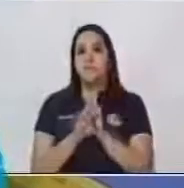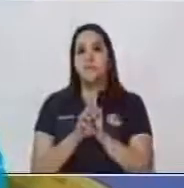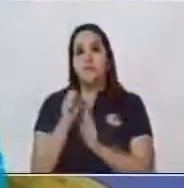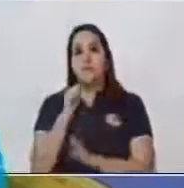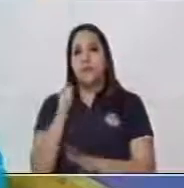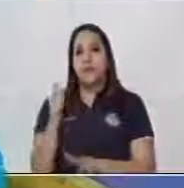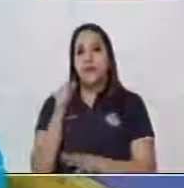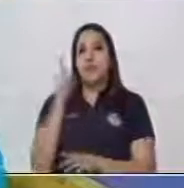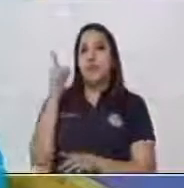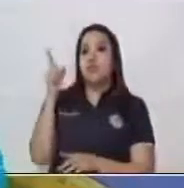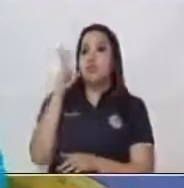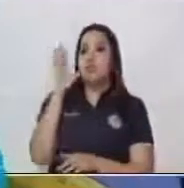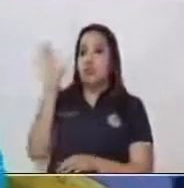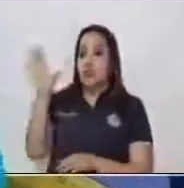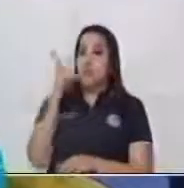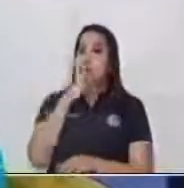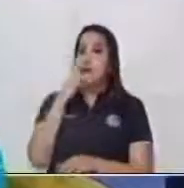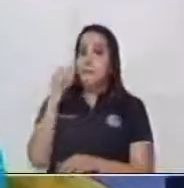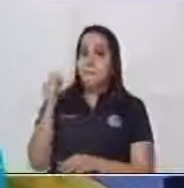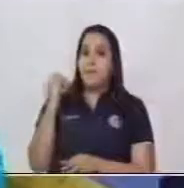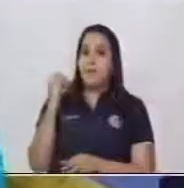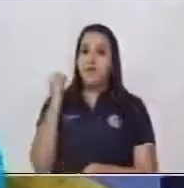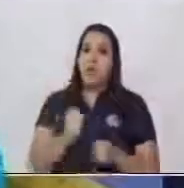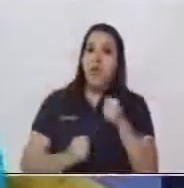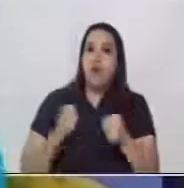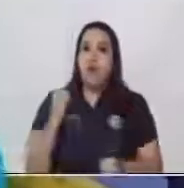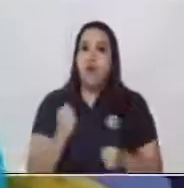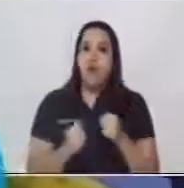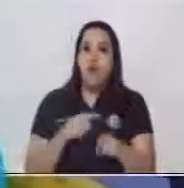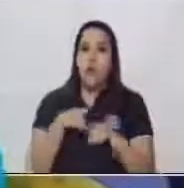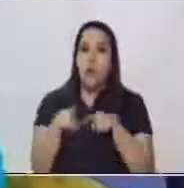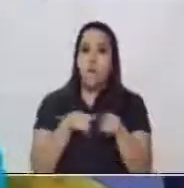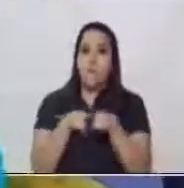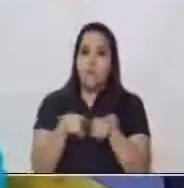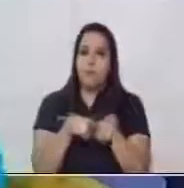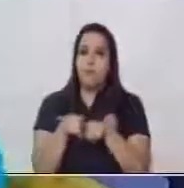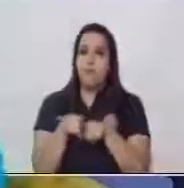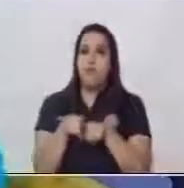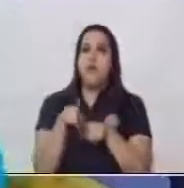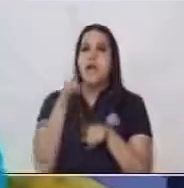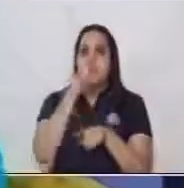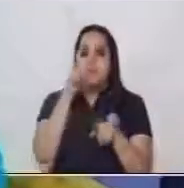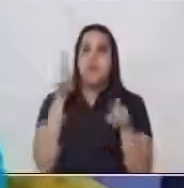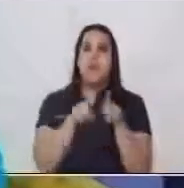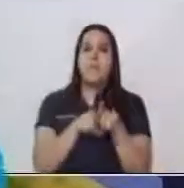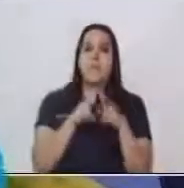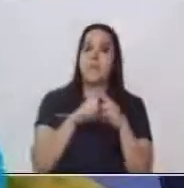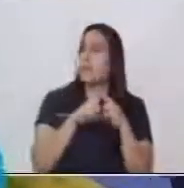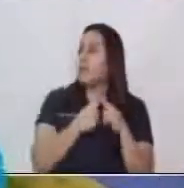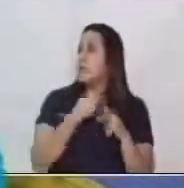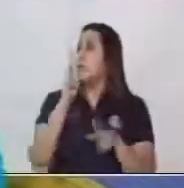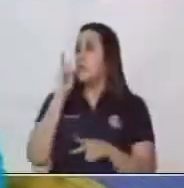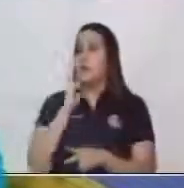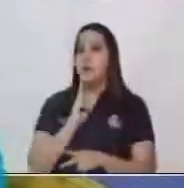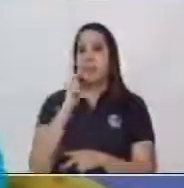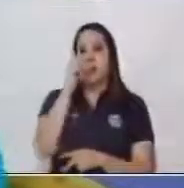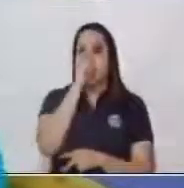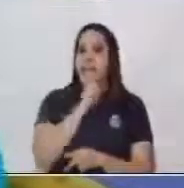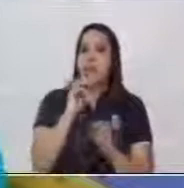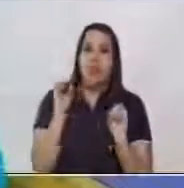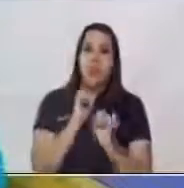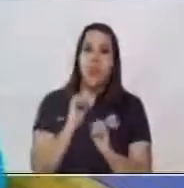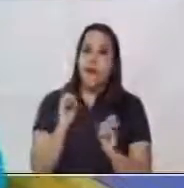en maratones, también comienza con un verbo que no es un